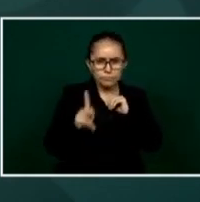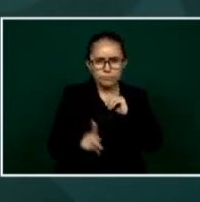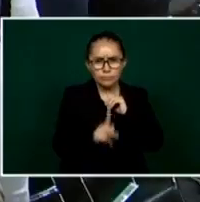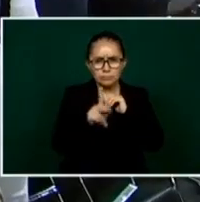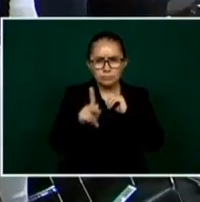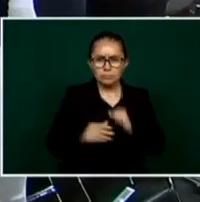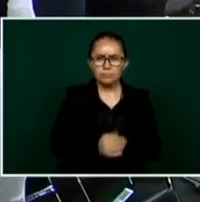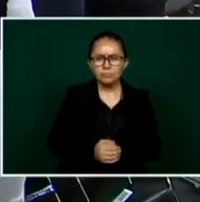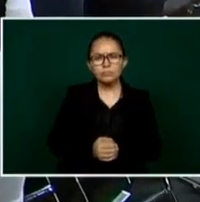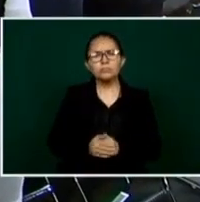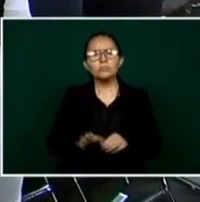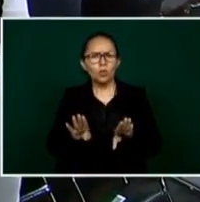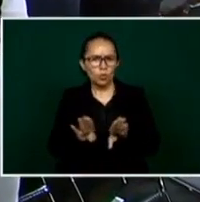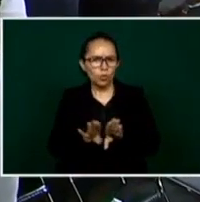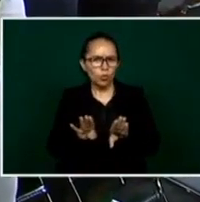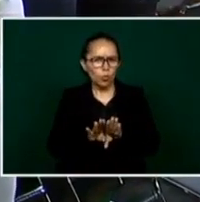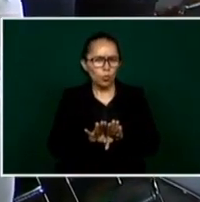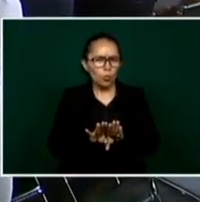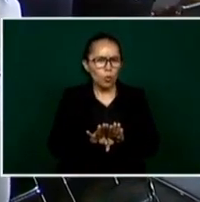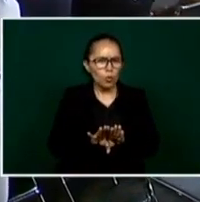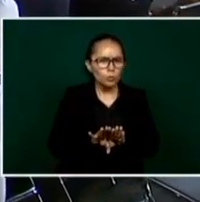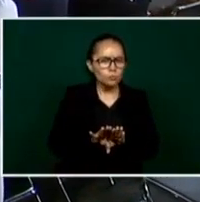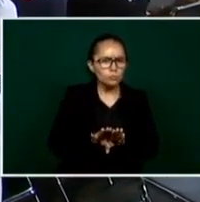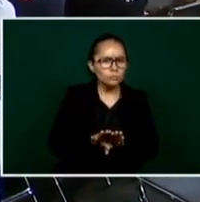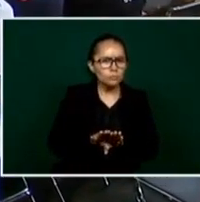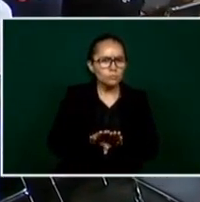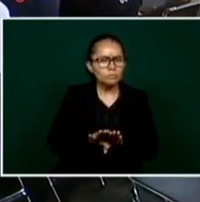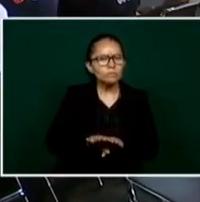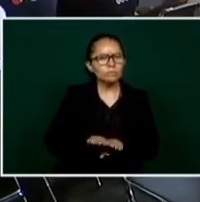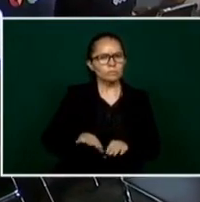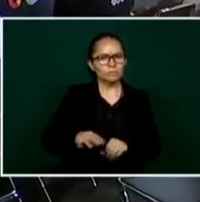¿Cómo se logró esto?